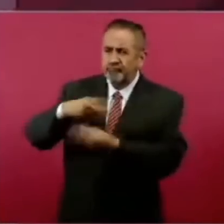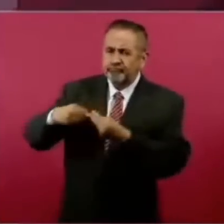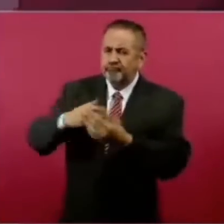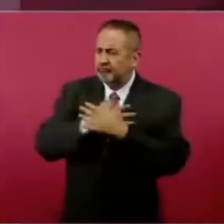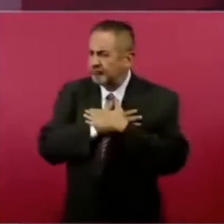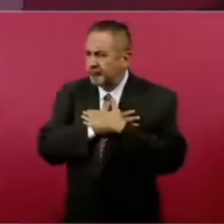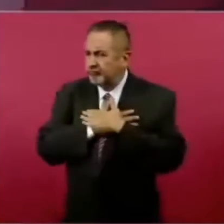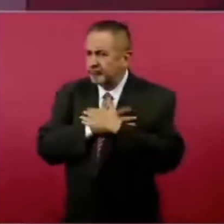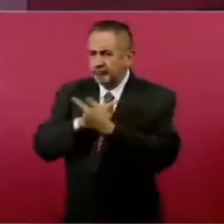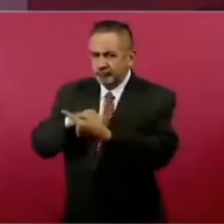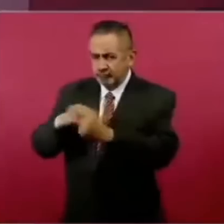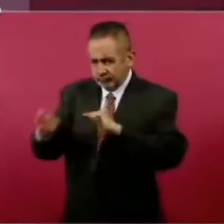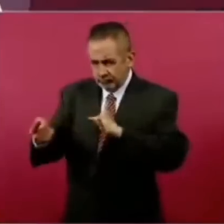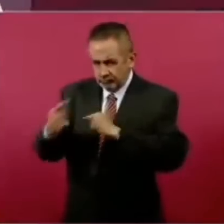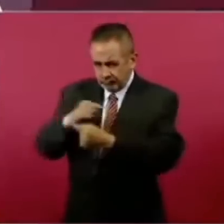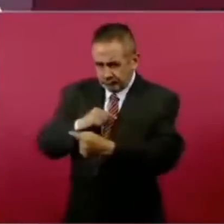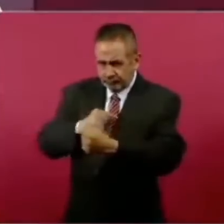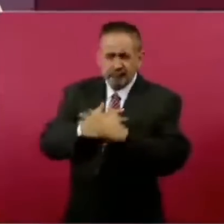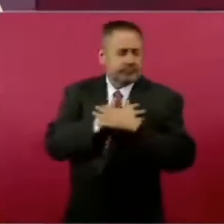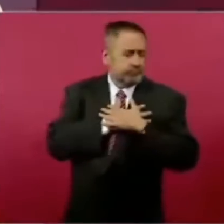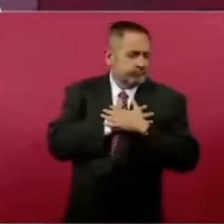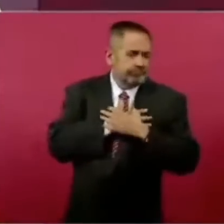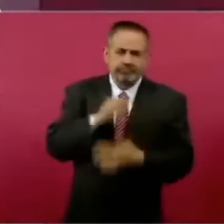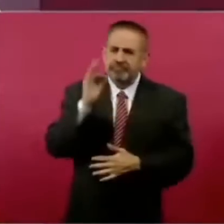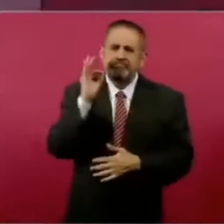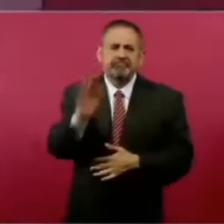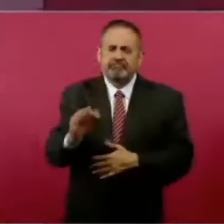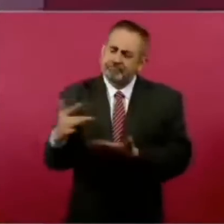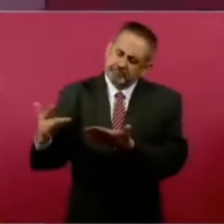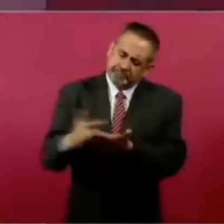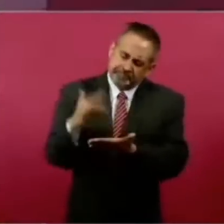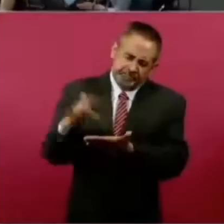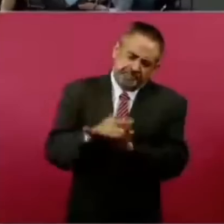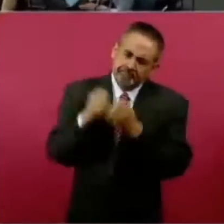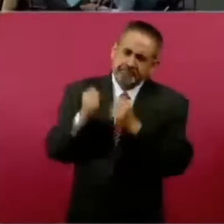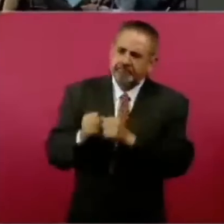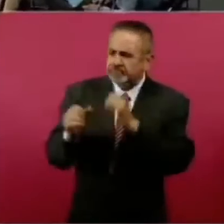recíproco, hay una auténtica comunicación.